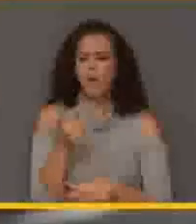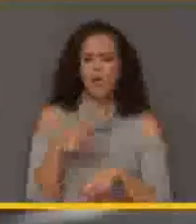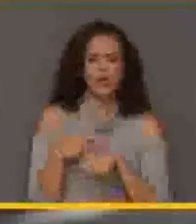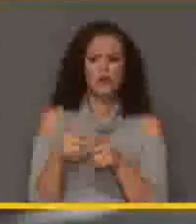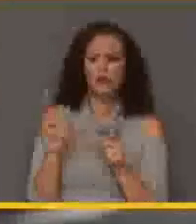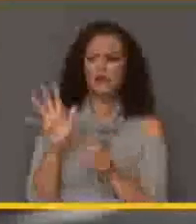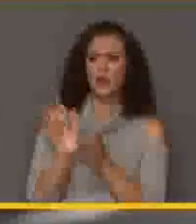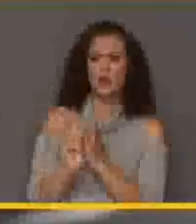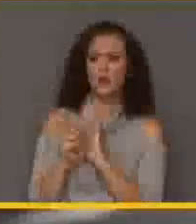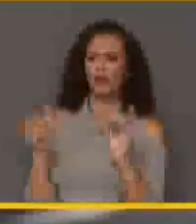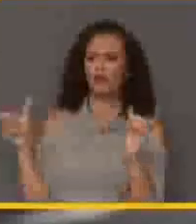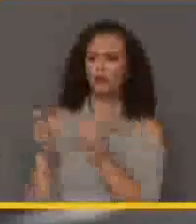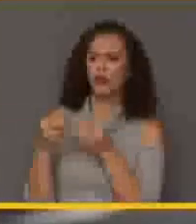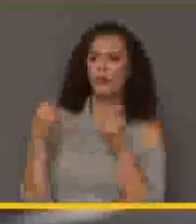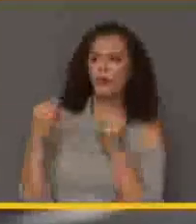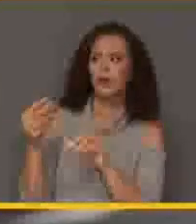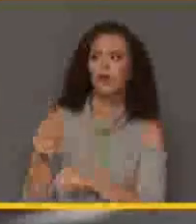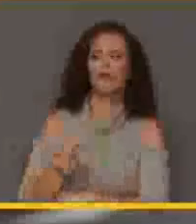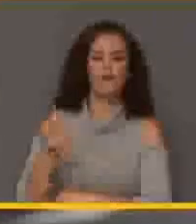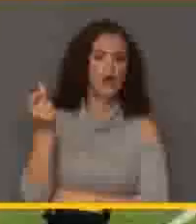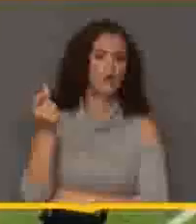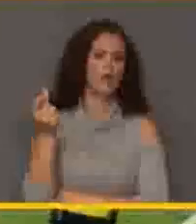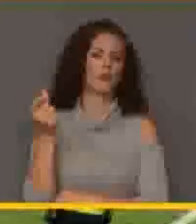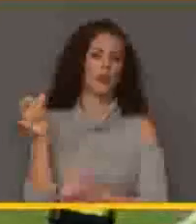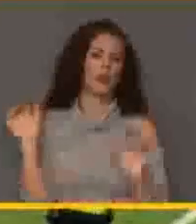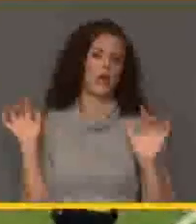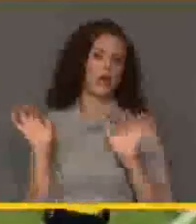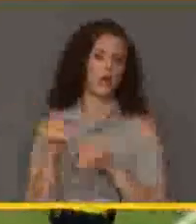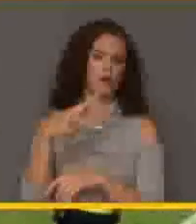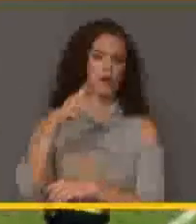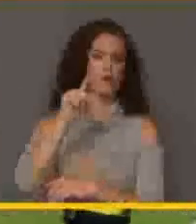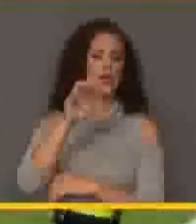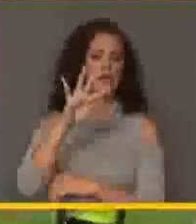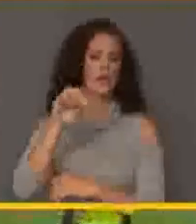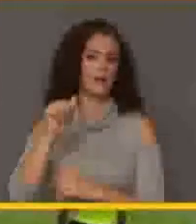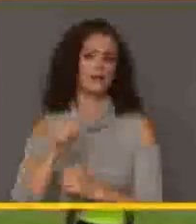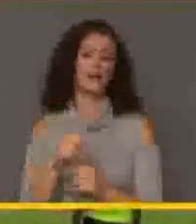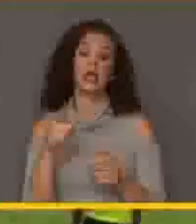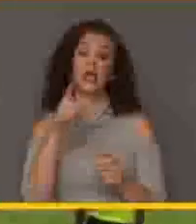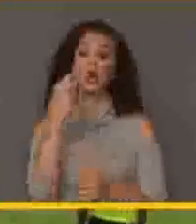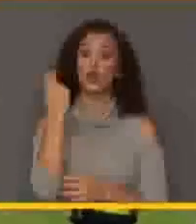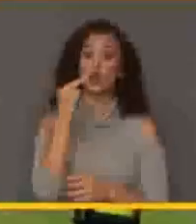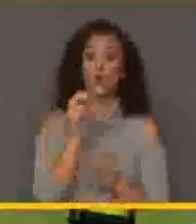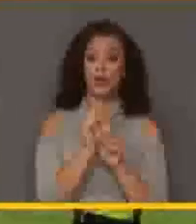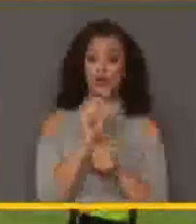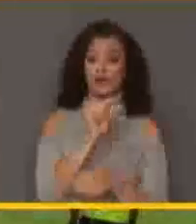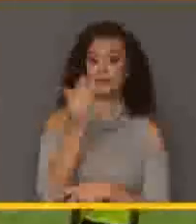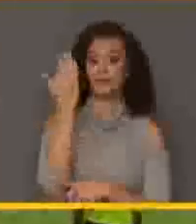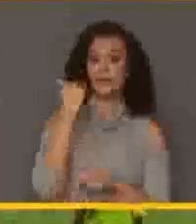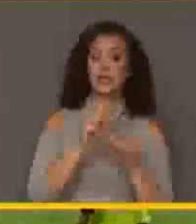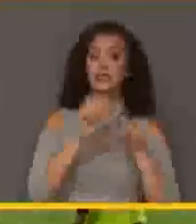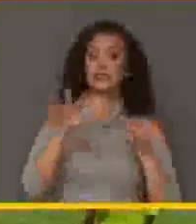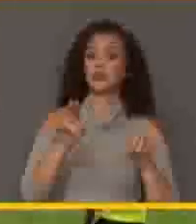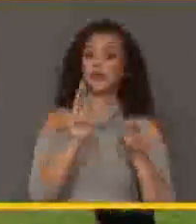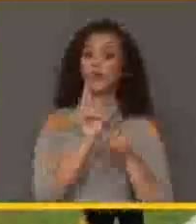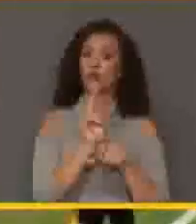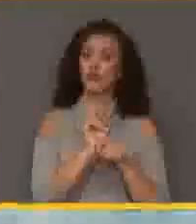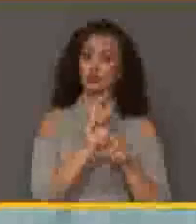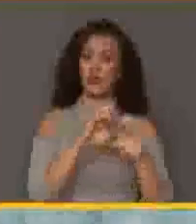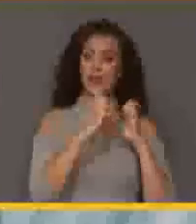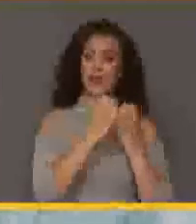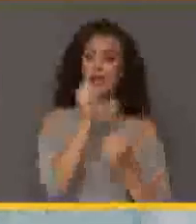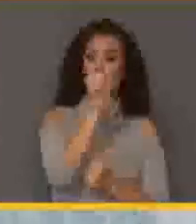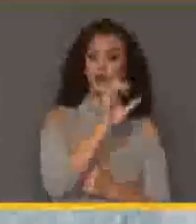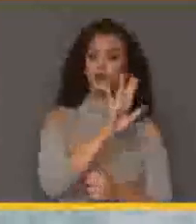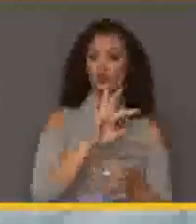tiempo se haya agotado tan rápido el aforo de platea. Tras la nota realizada la semana anterior sobre el sistema que utilizó el cuadro morado con